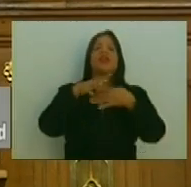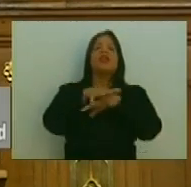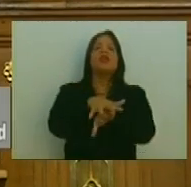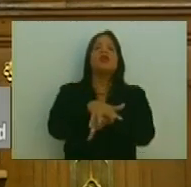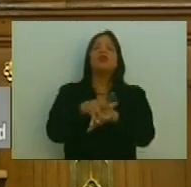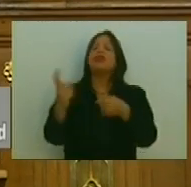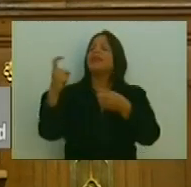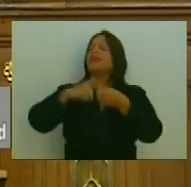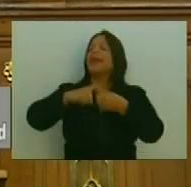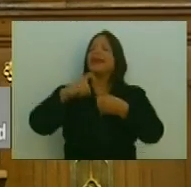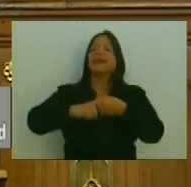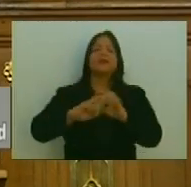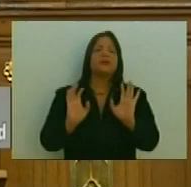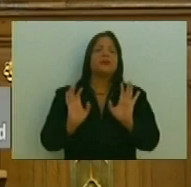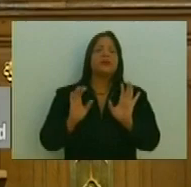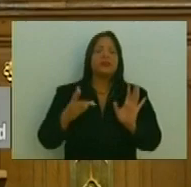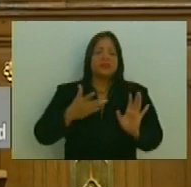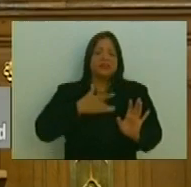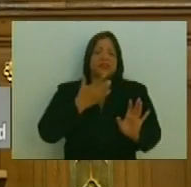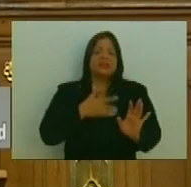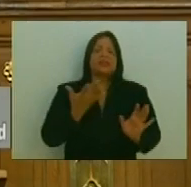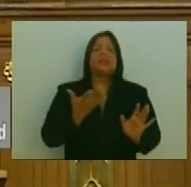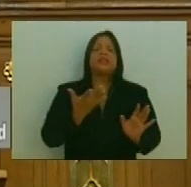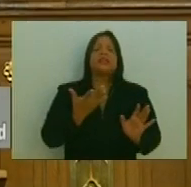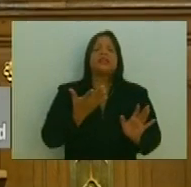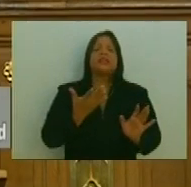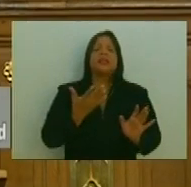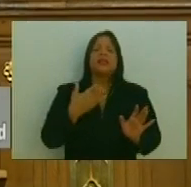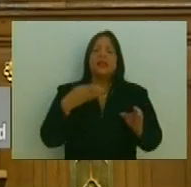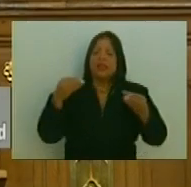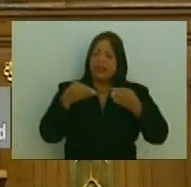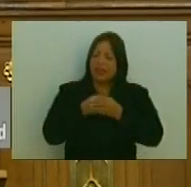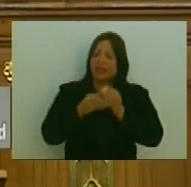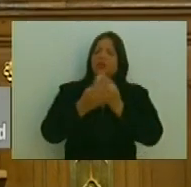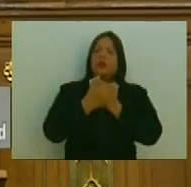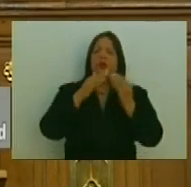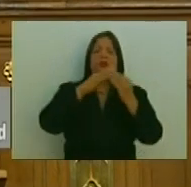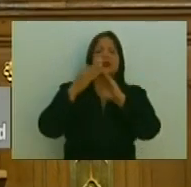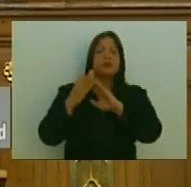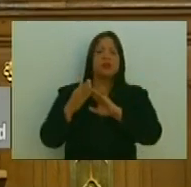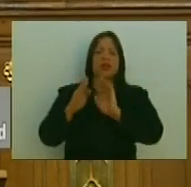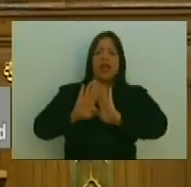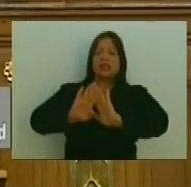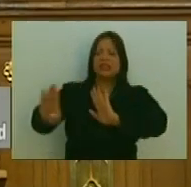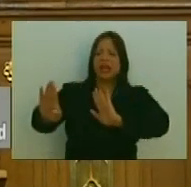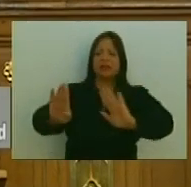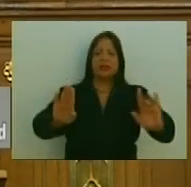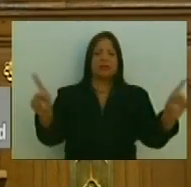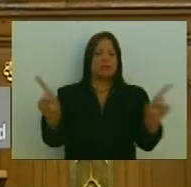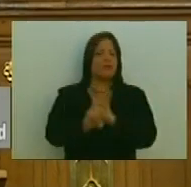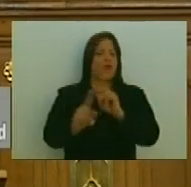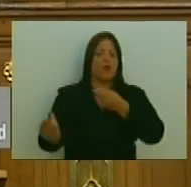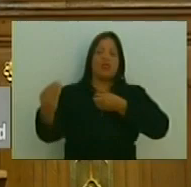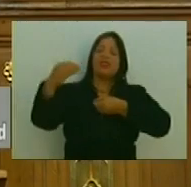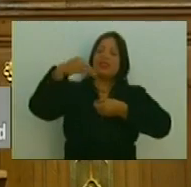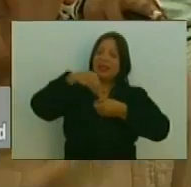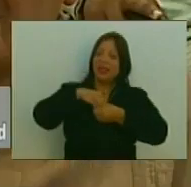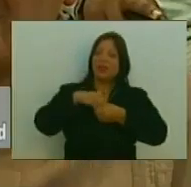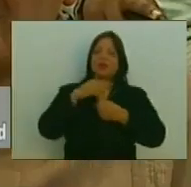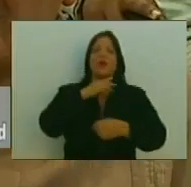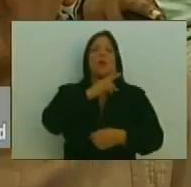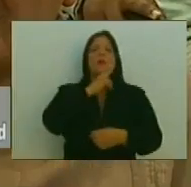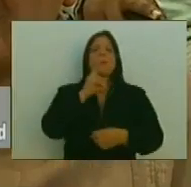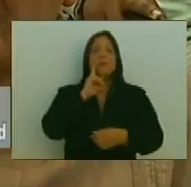inclusión. Y ella se siente que está dentro de nuestra sociedad. No debemos excluirla. Y como madres